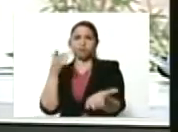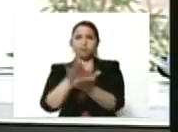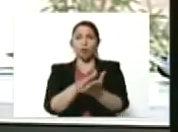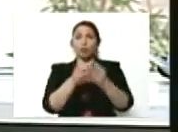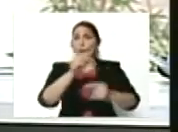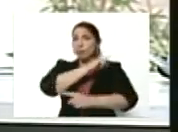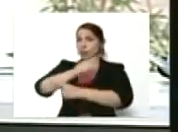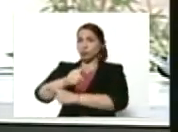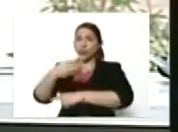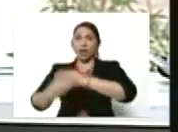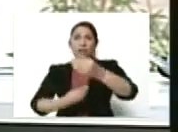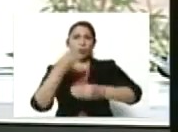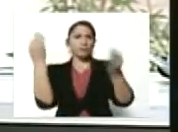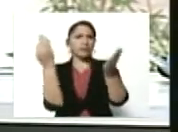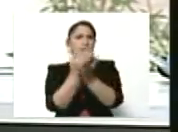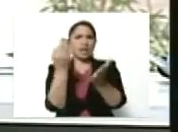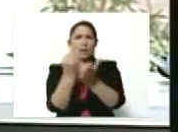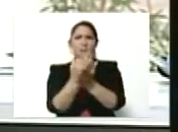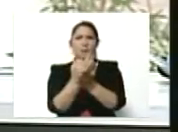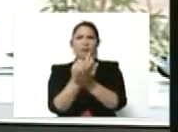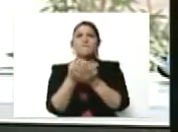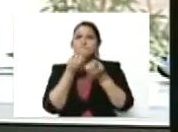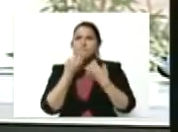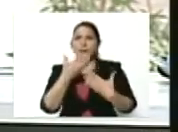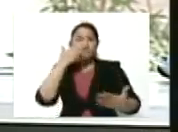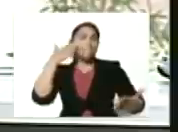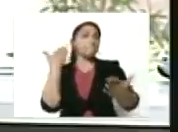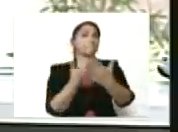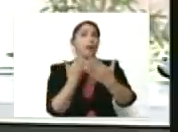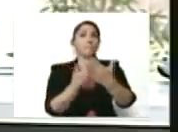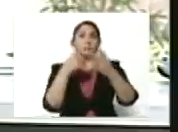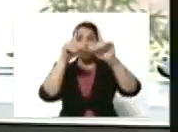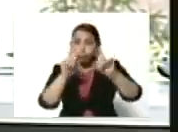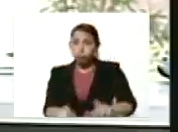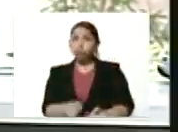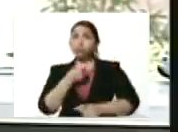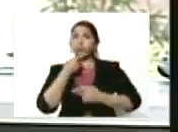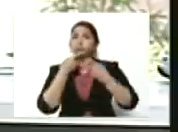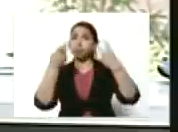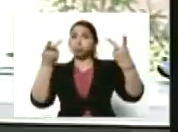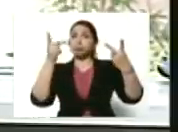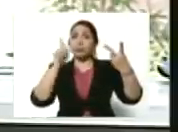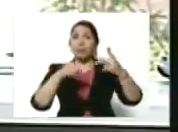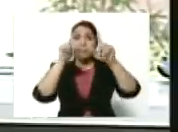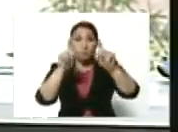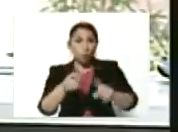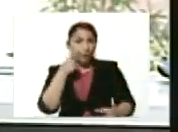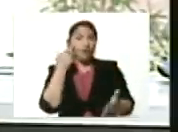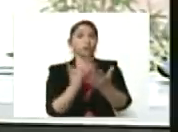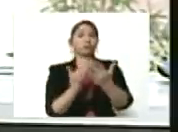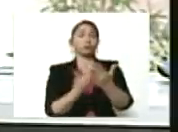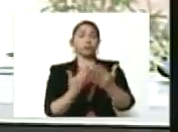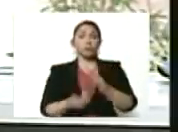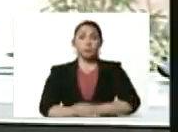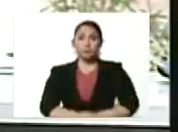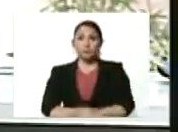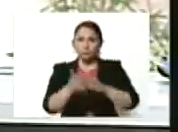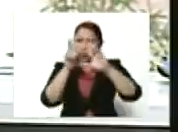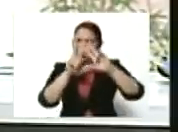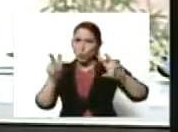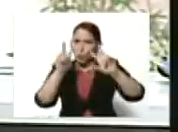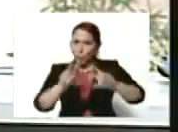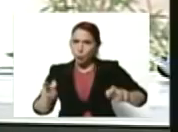hacemos siempre bien sustentadas, avalados, en testimonios, en pruebas, en